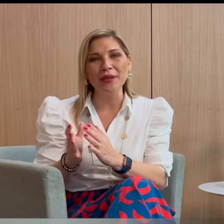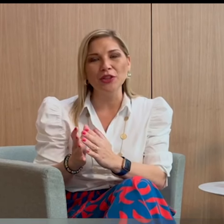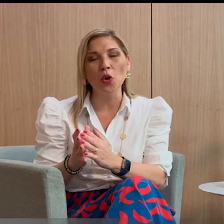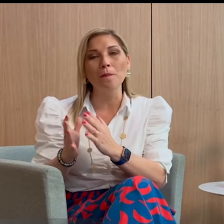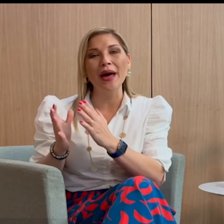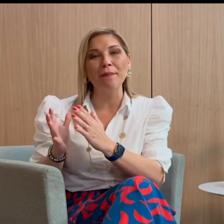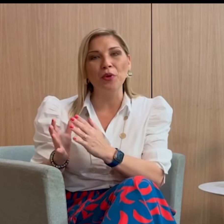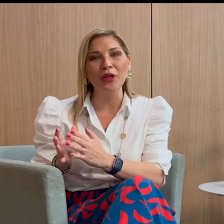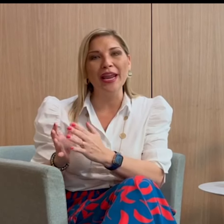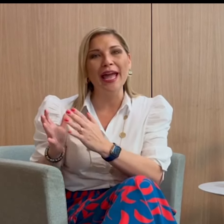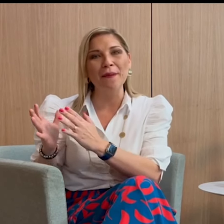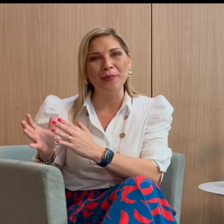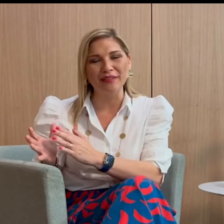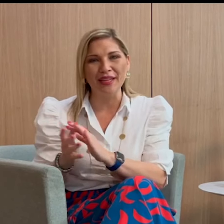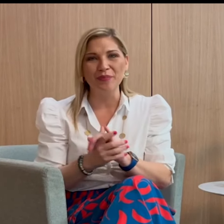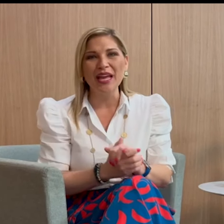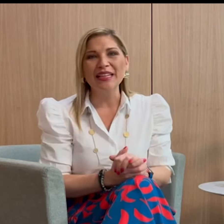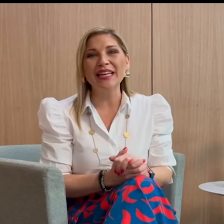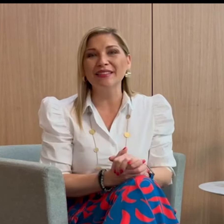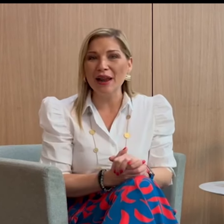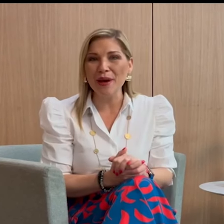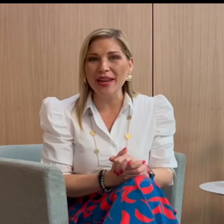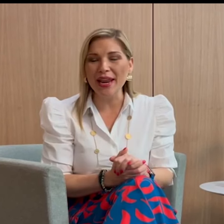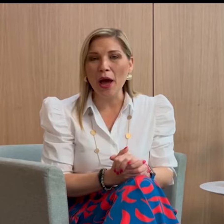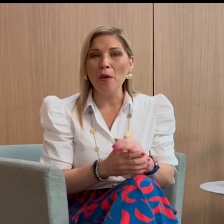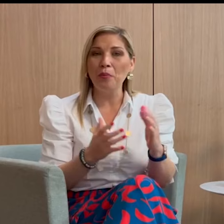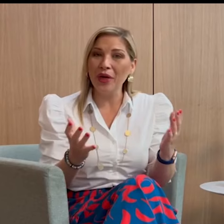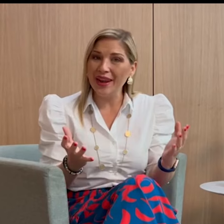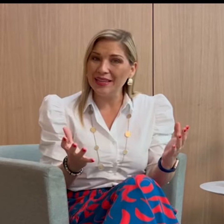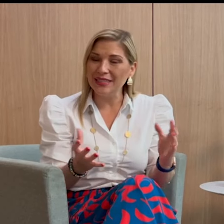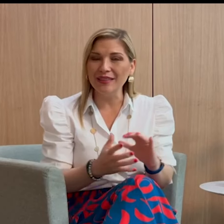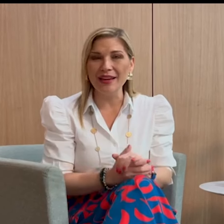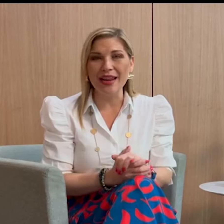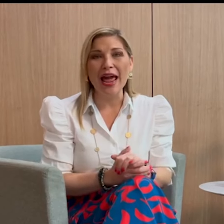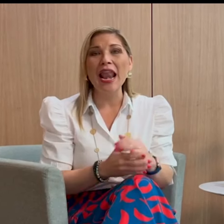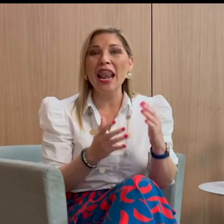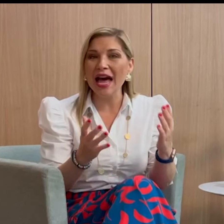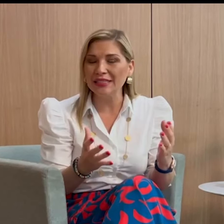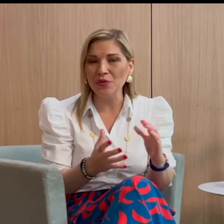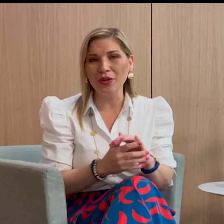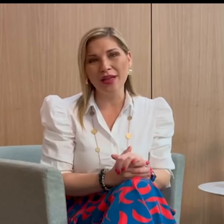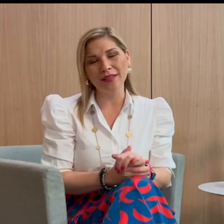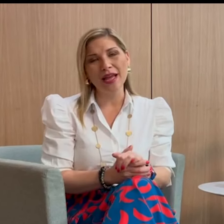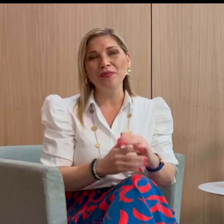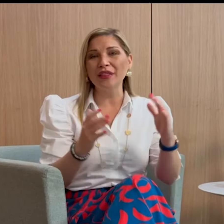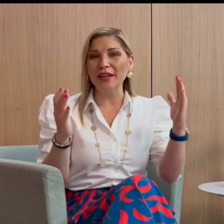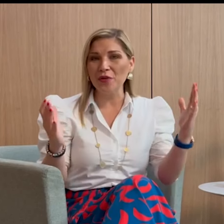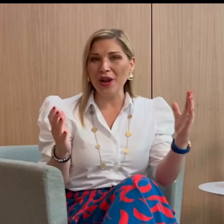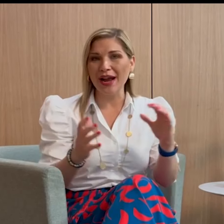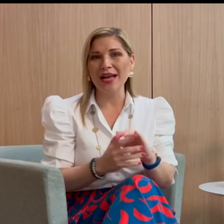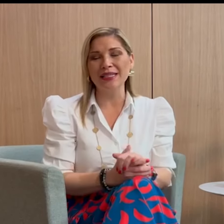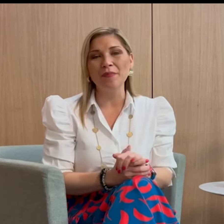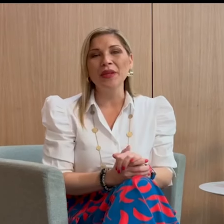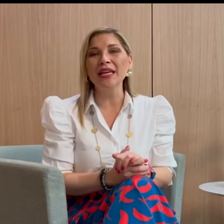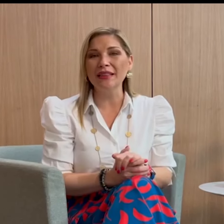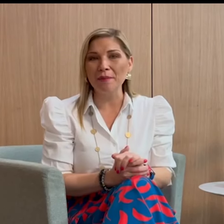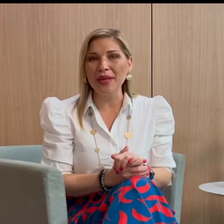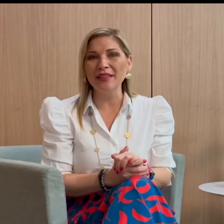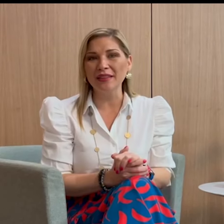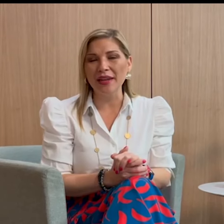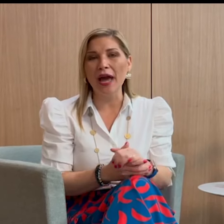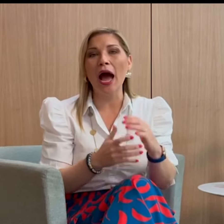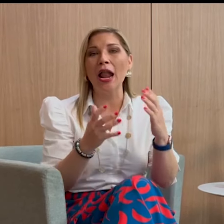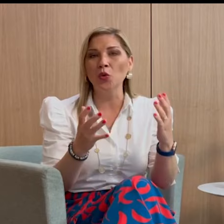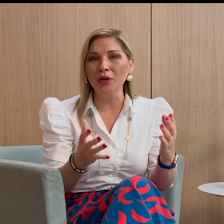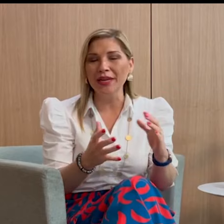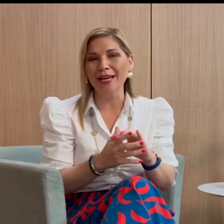financiamiento para poder emprender de tal manera pueden así tener la seguridad de tener una casa y también